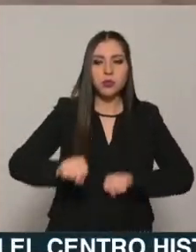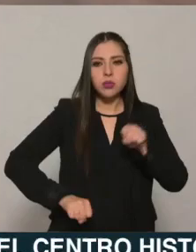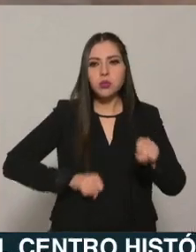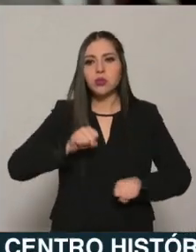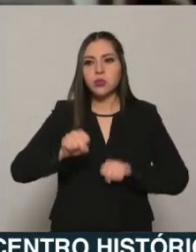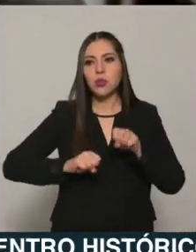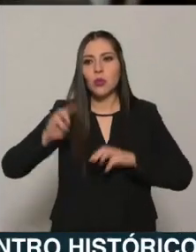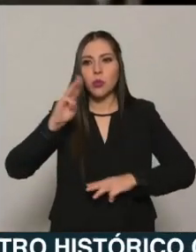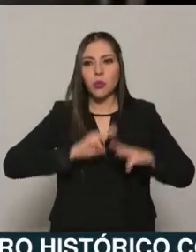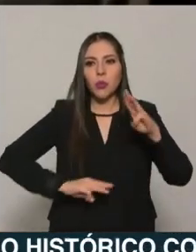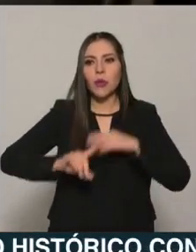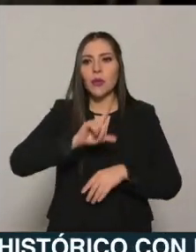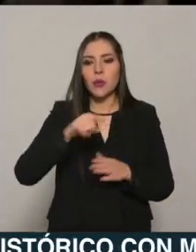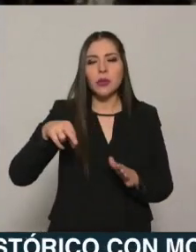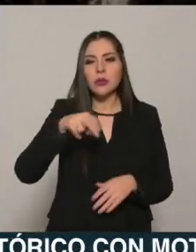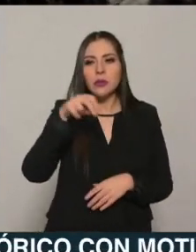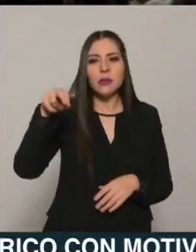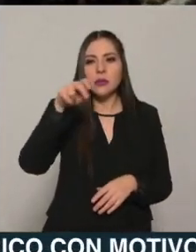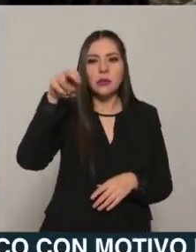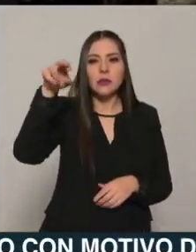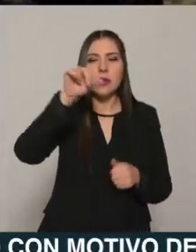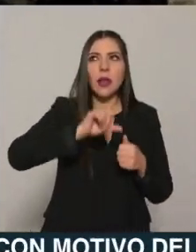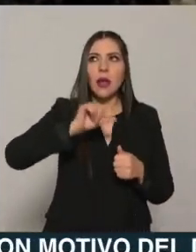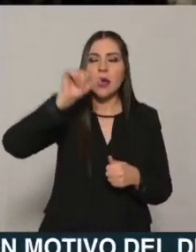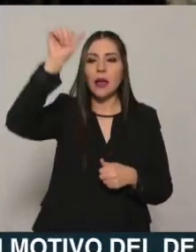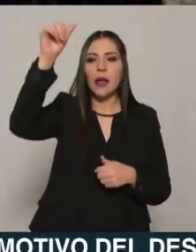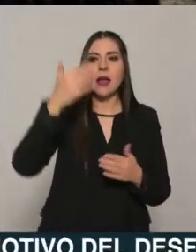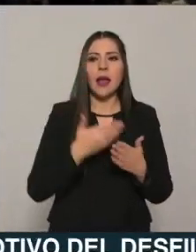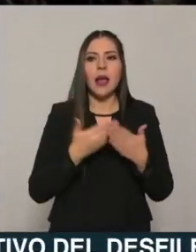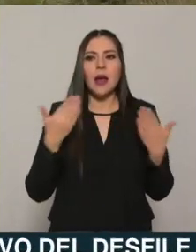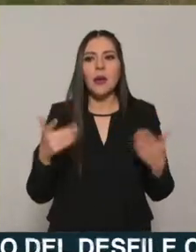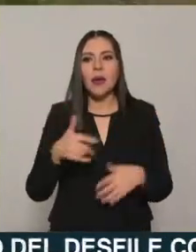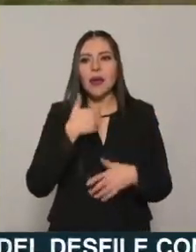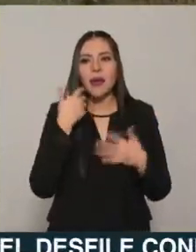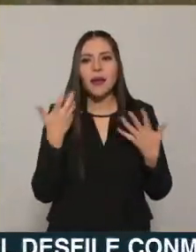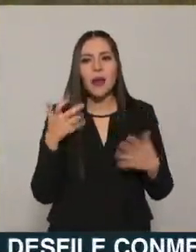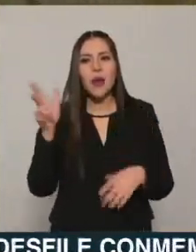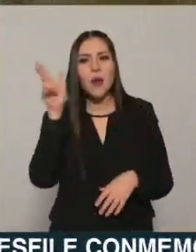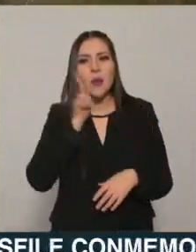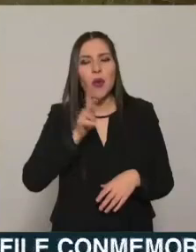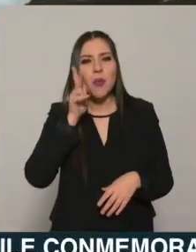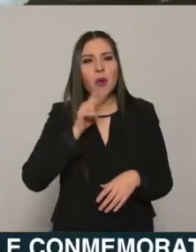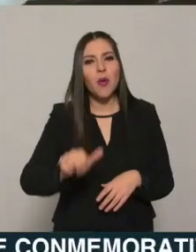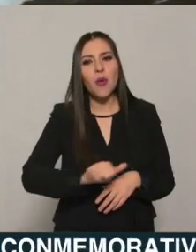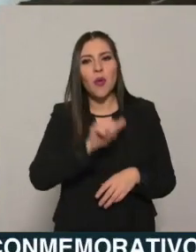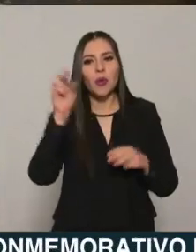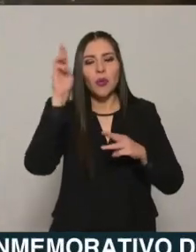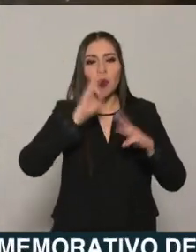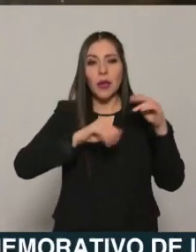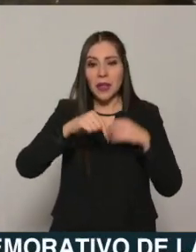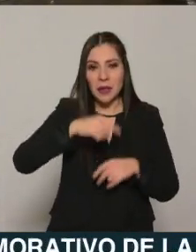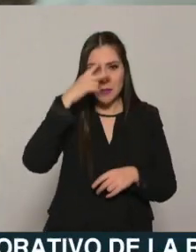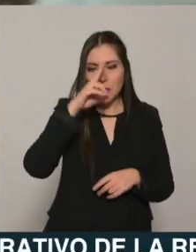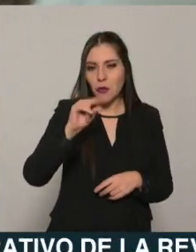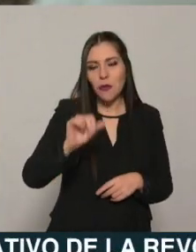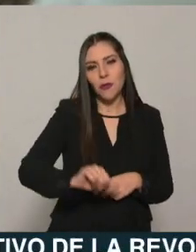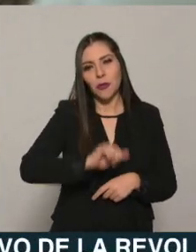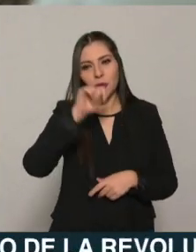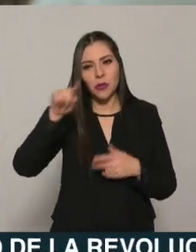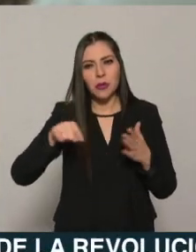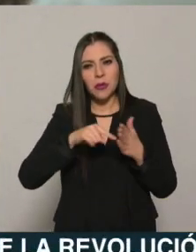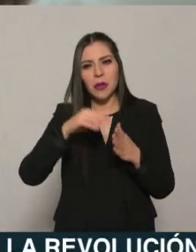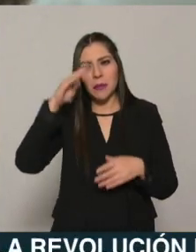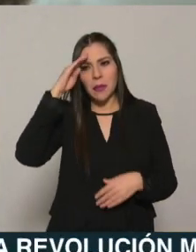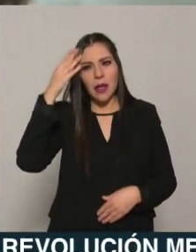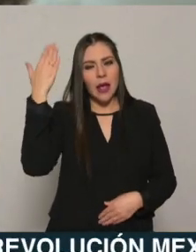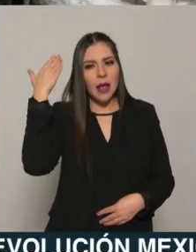cumbre, ¿no? Y desde entonces surgió esta inquietud de ahora probarlo en una montaña fuera de México. Ya había pensado en el